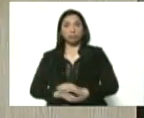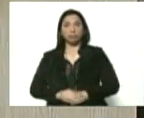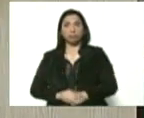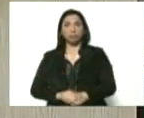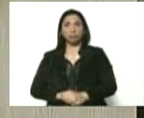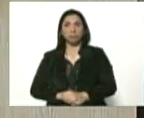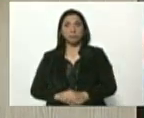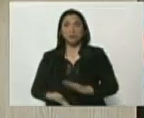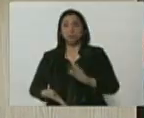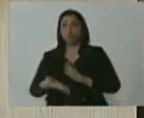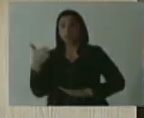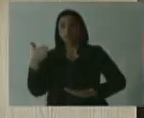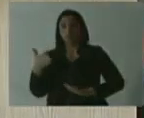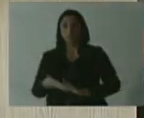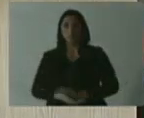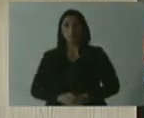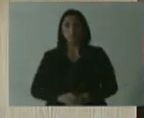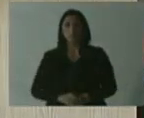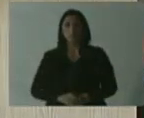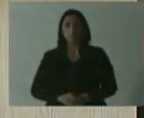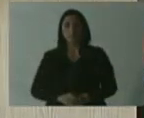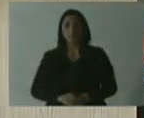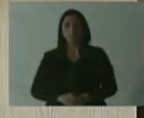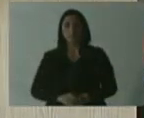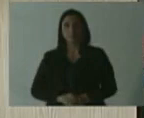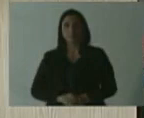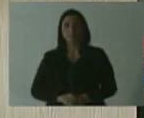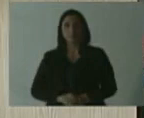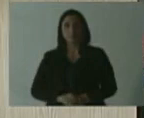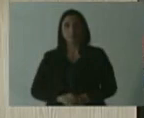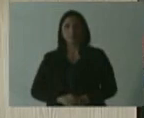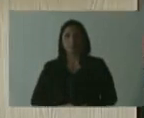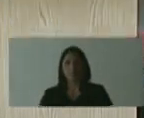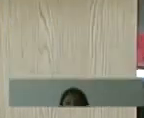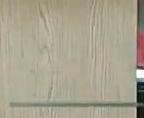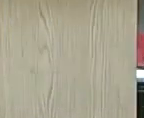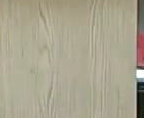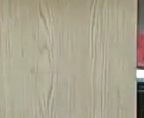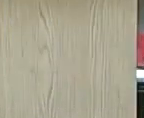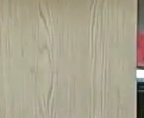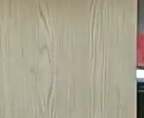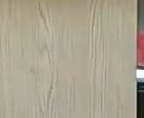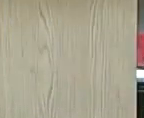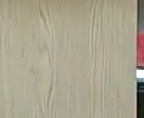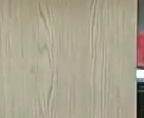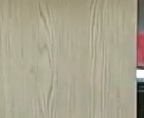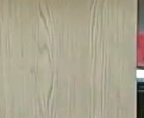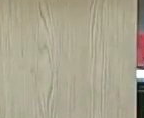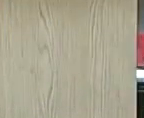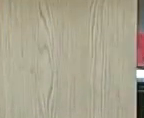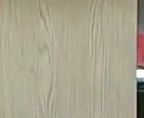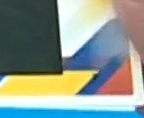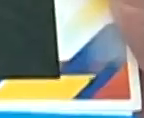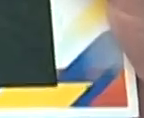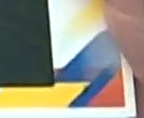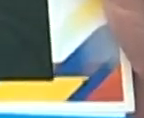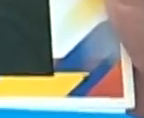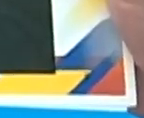a la salida para desembarcar luego en costas venezolanas. Estas son